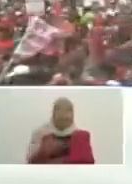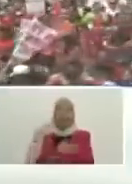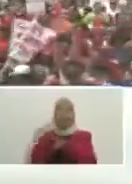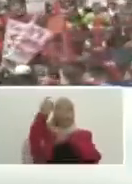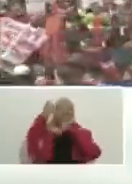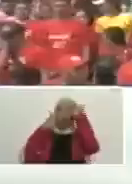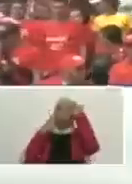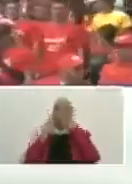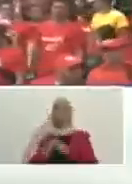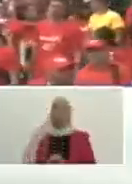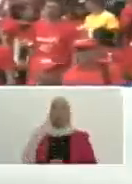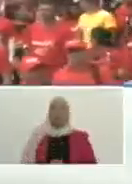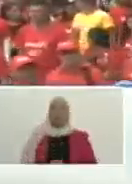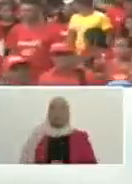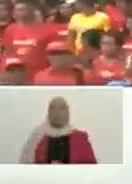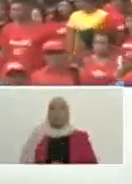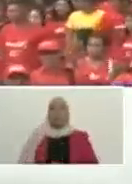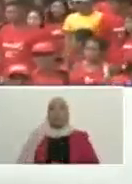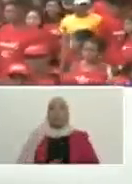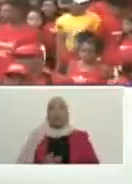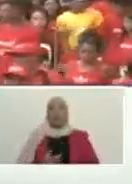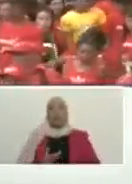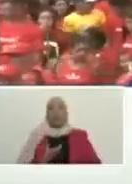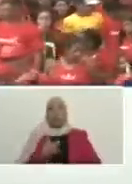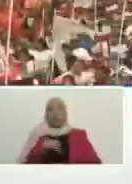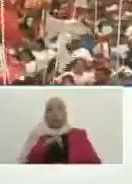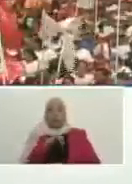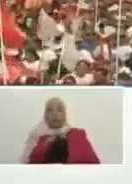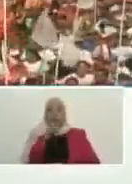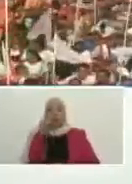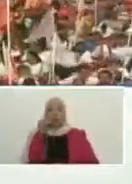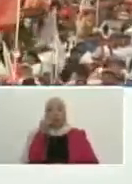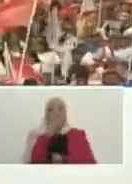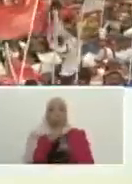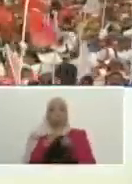La dignidad nacional. Es por eso que